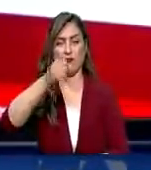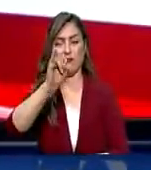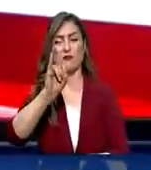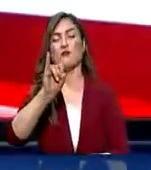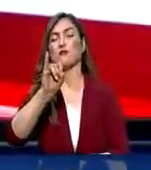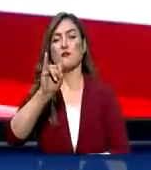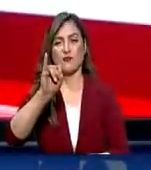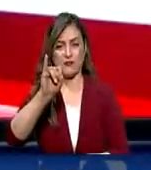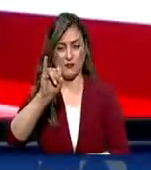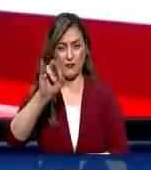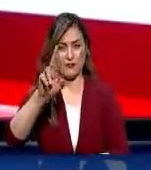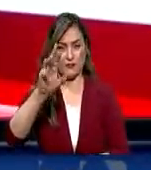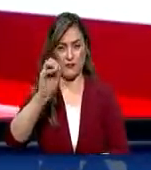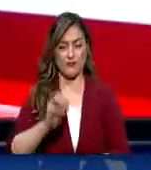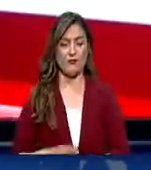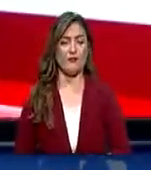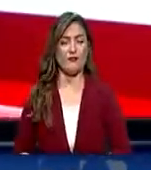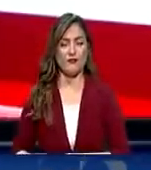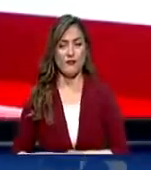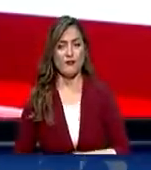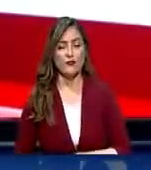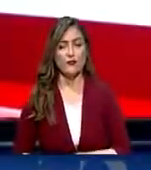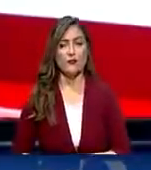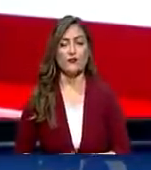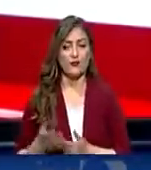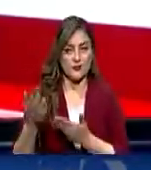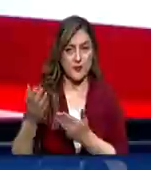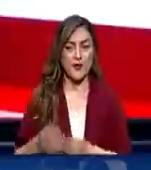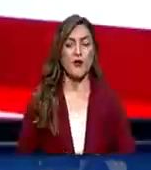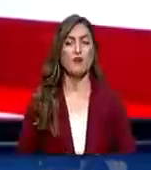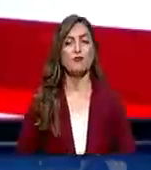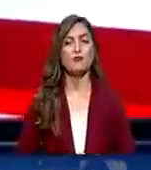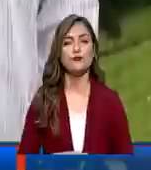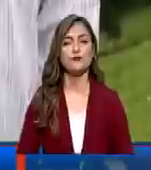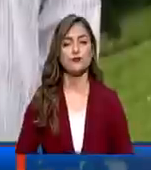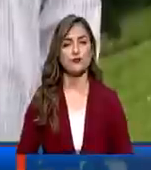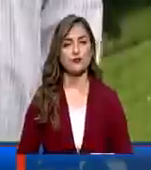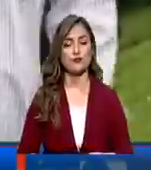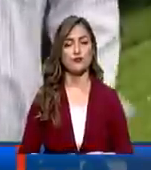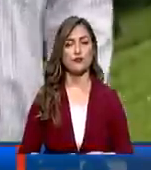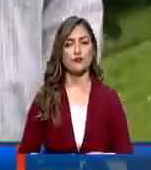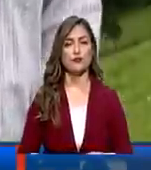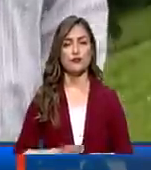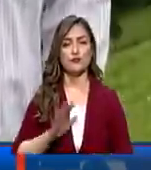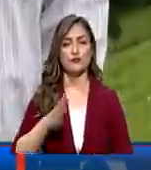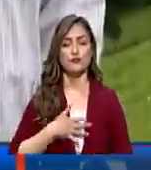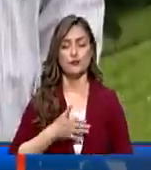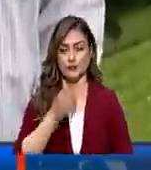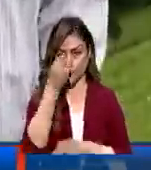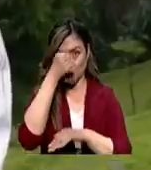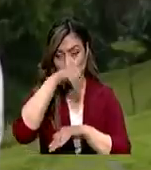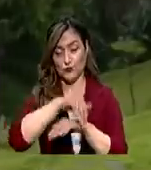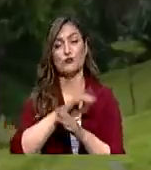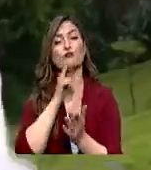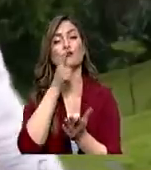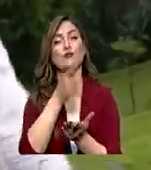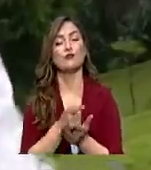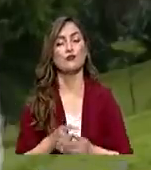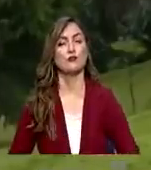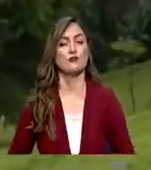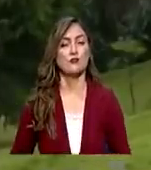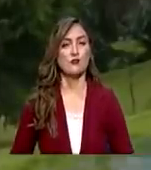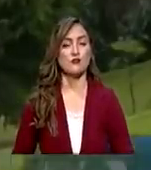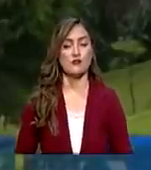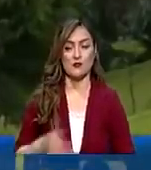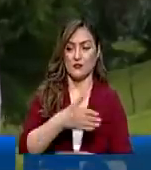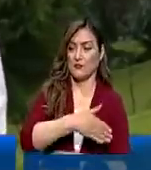Jácome nos amplía esta información desde Tulcán. Jairo, adelante. Hola, ¿qué tal? Buenas tardes. En efecto, en estos